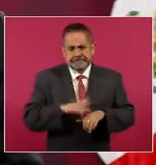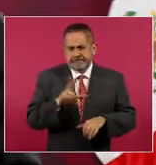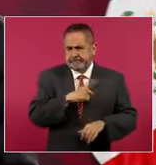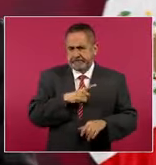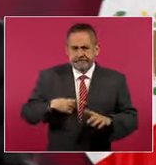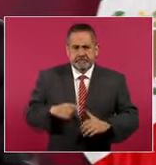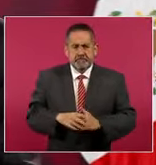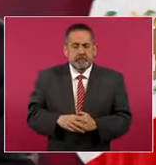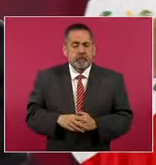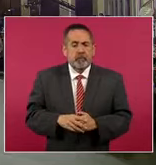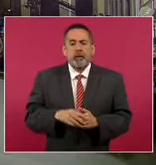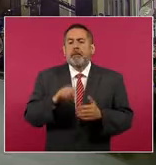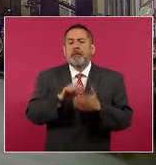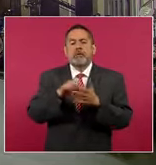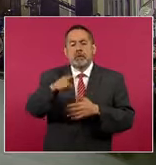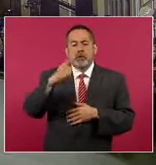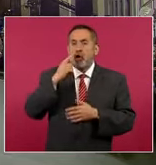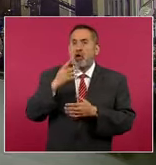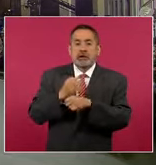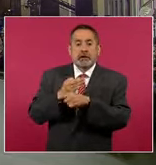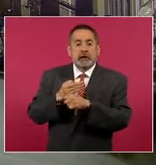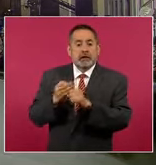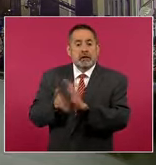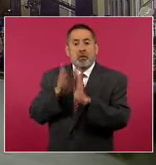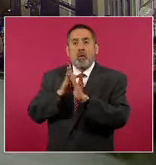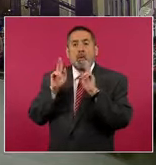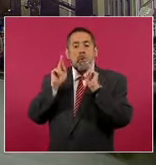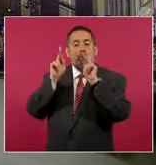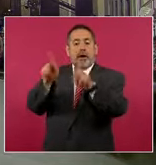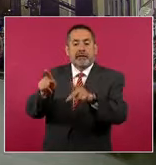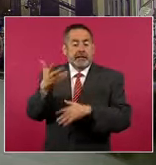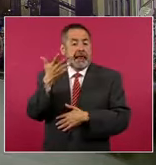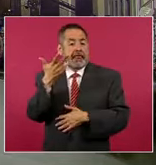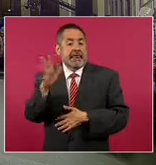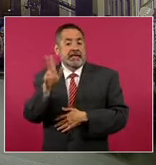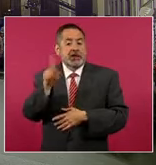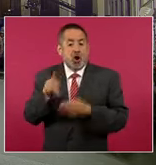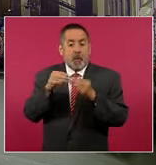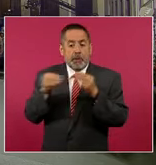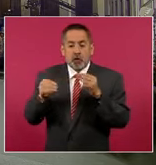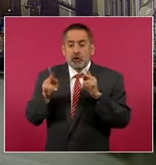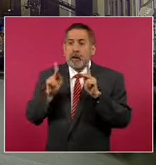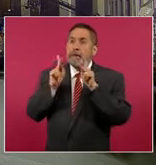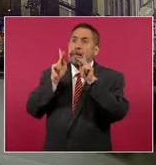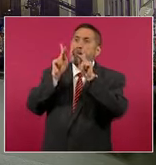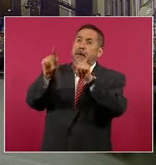Estamos construyendo un puente de 10 kilómetros para comunicar